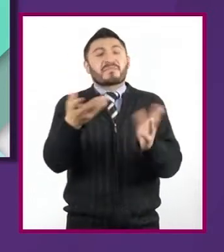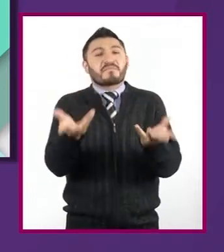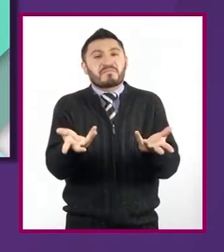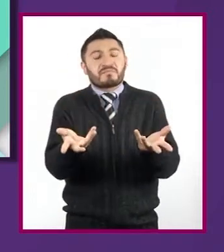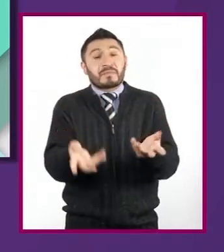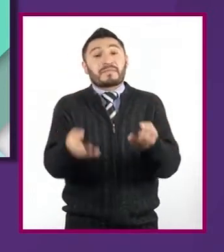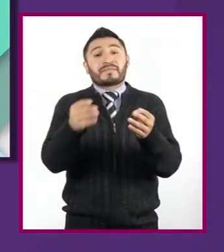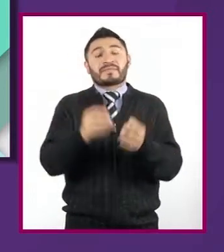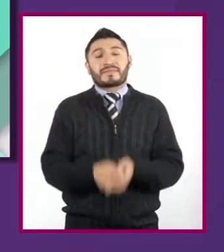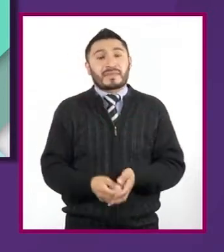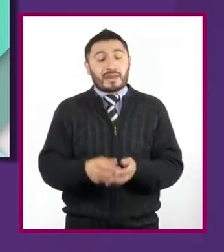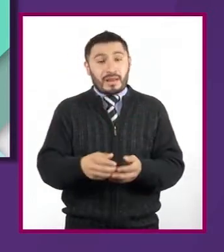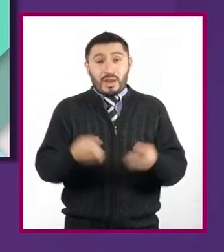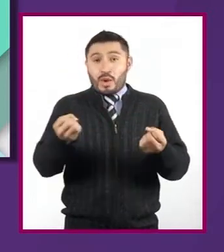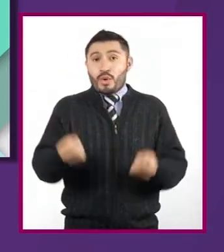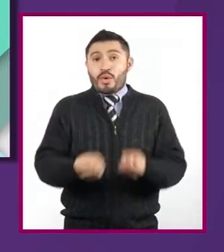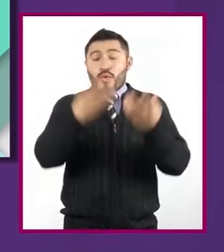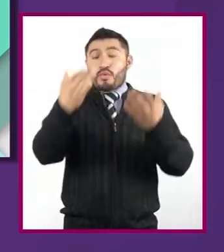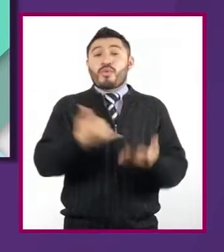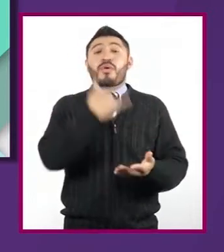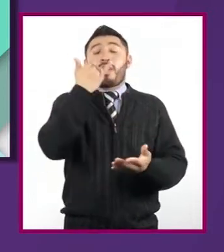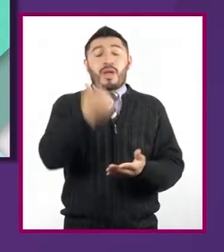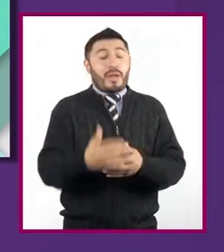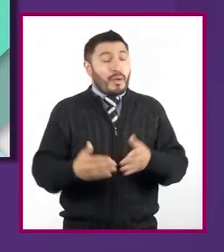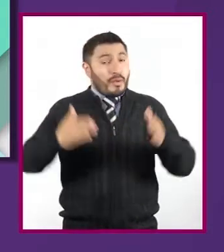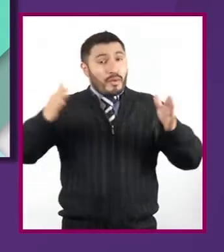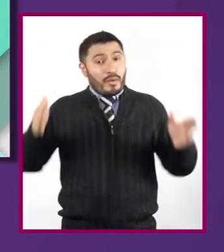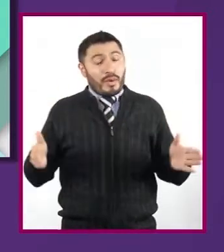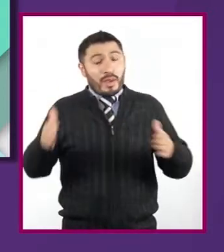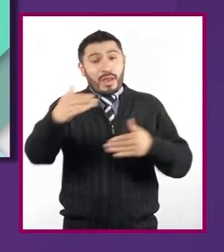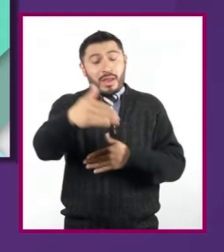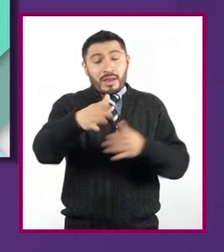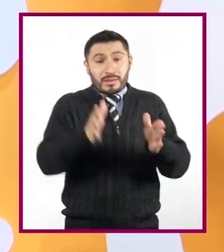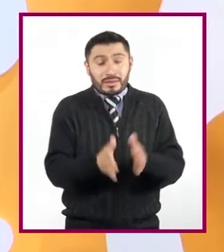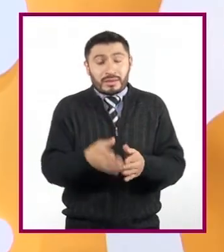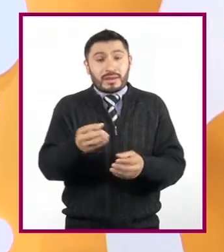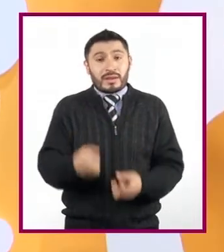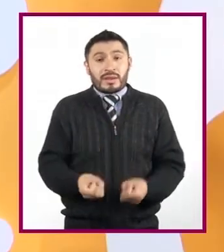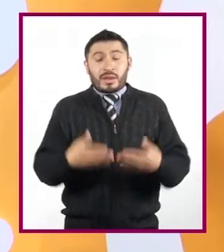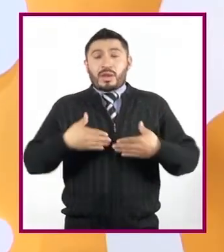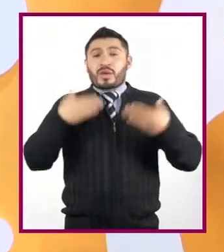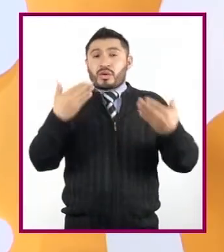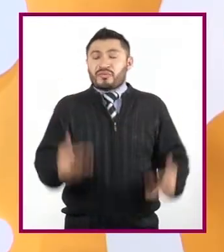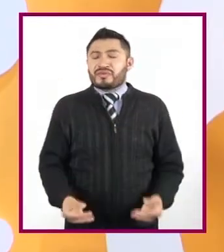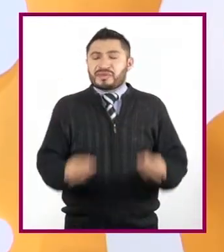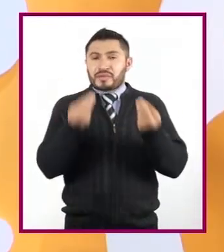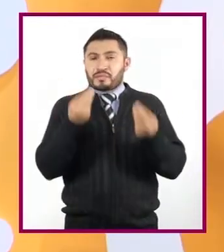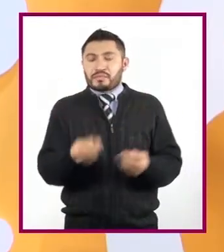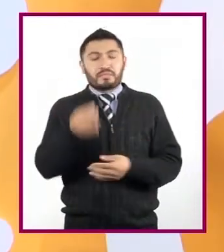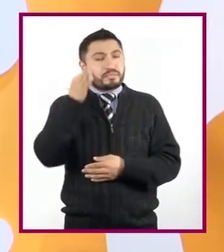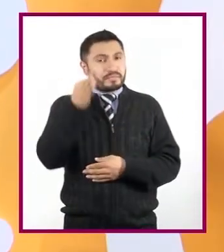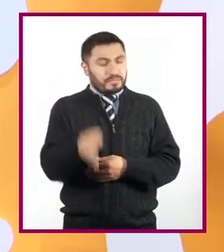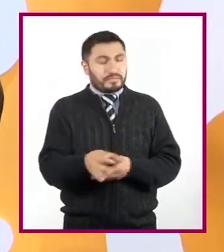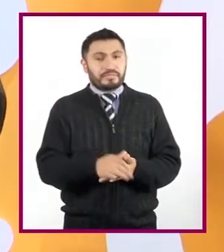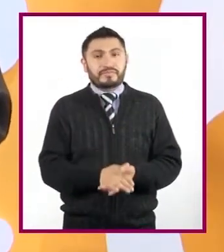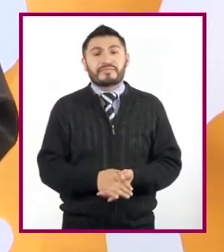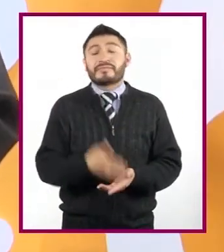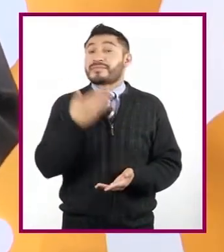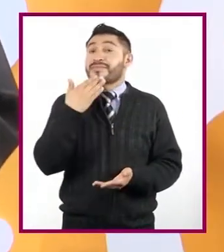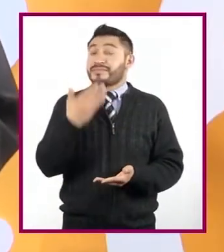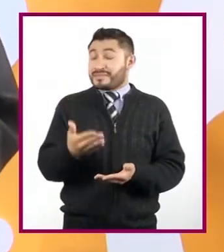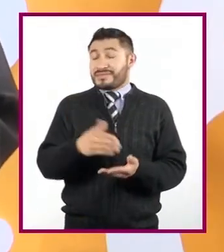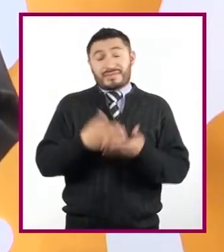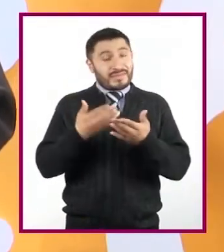el margen de error y un nivel de confianza aceptable. Muy bien, maestra. Miriam,